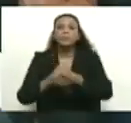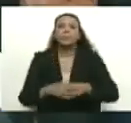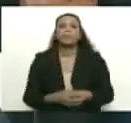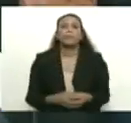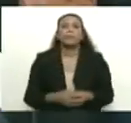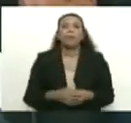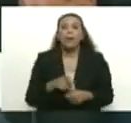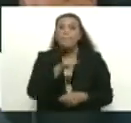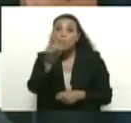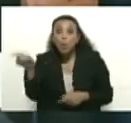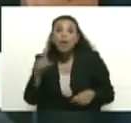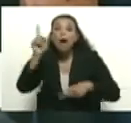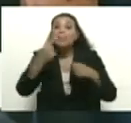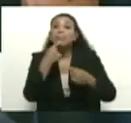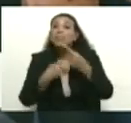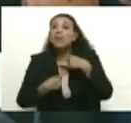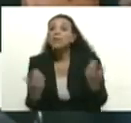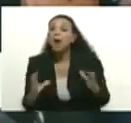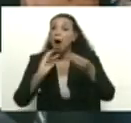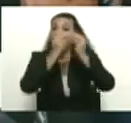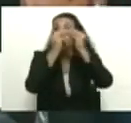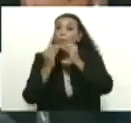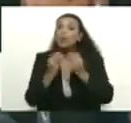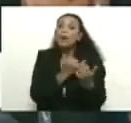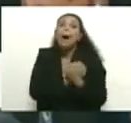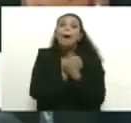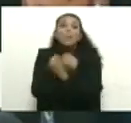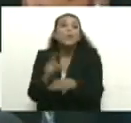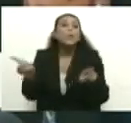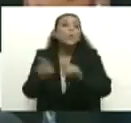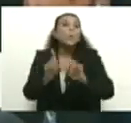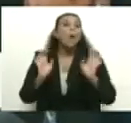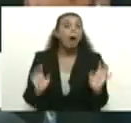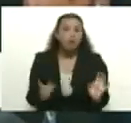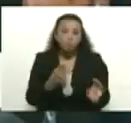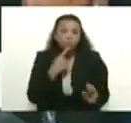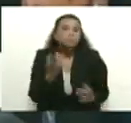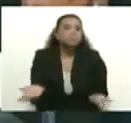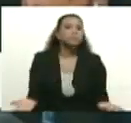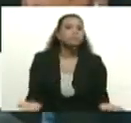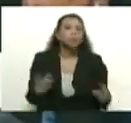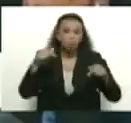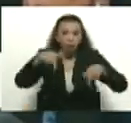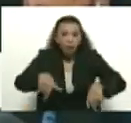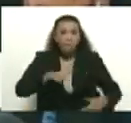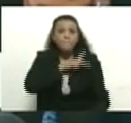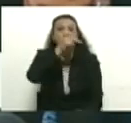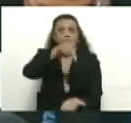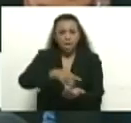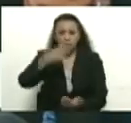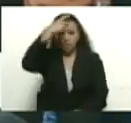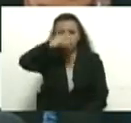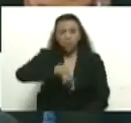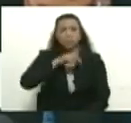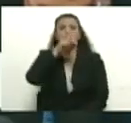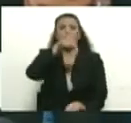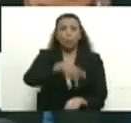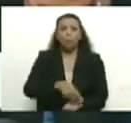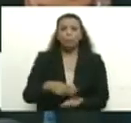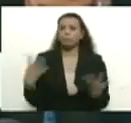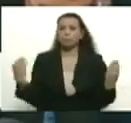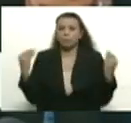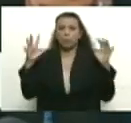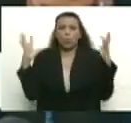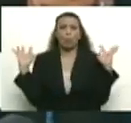Lavan la cara y por ahí alguien dice que obras son amores. Entonces, estar aquí hoy, compañera Carmen, compañero Nahum,